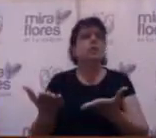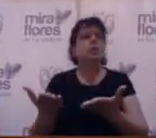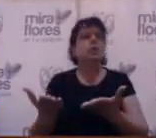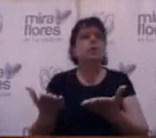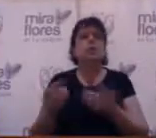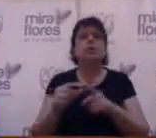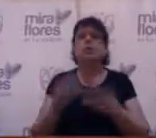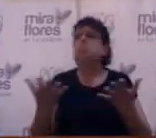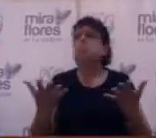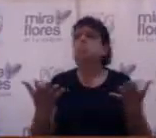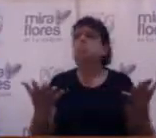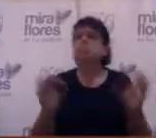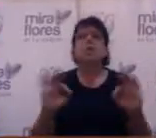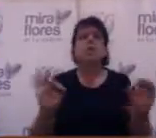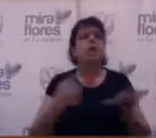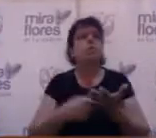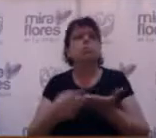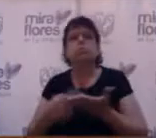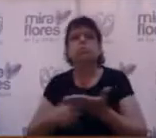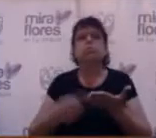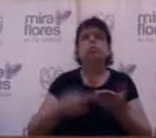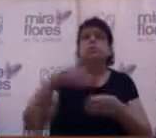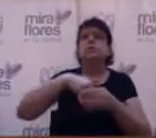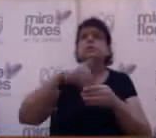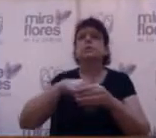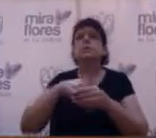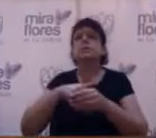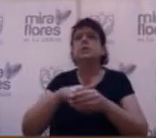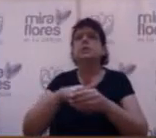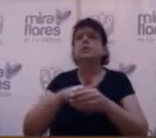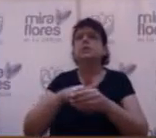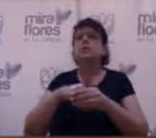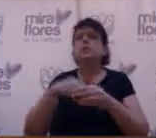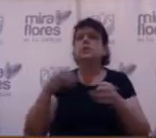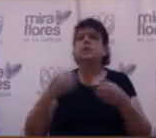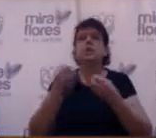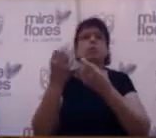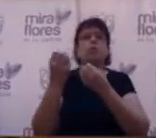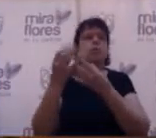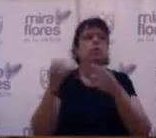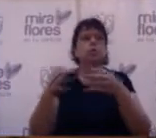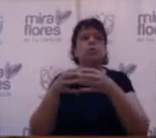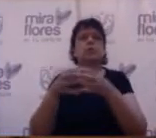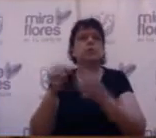Si no hay debate, procederemos al voto. Esto también viene con un informe de la comisión respectiva.